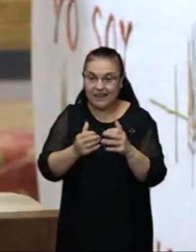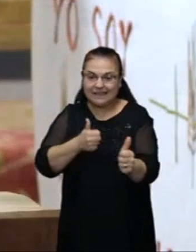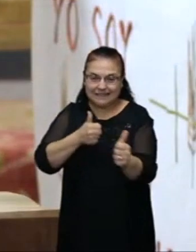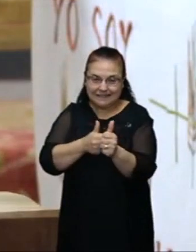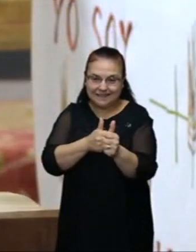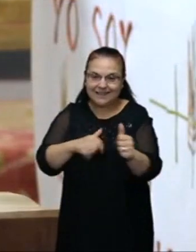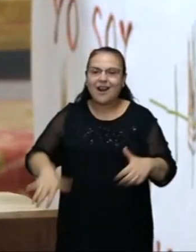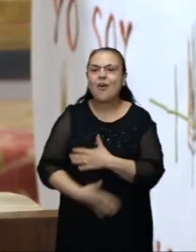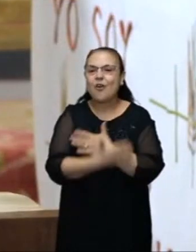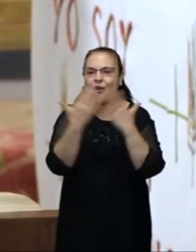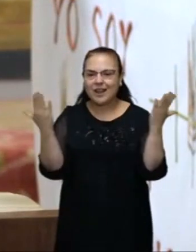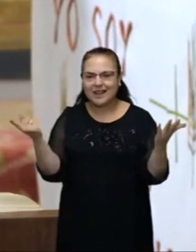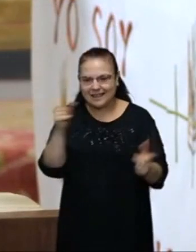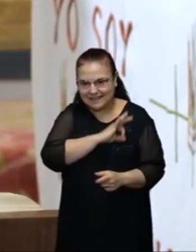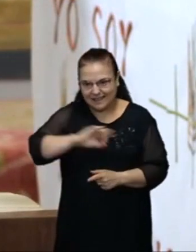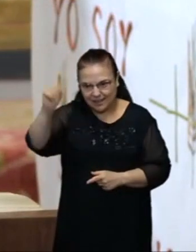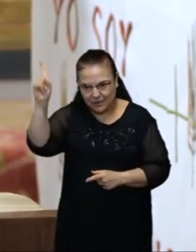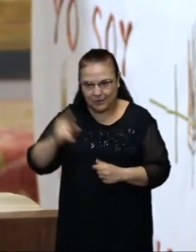gloria del Señor.